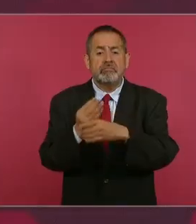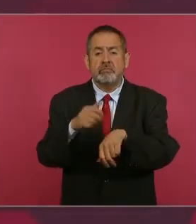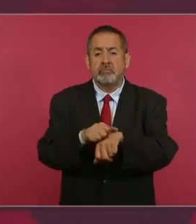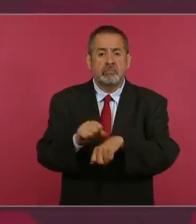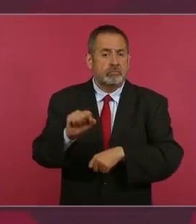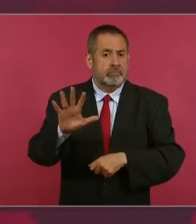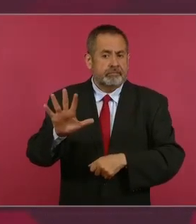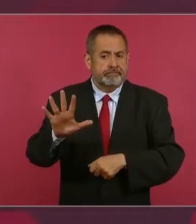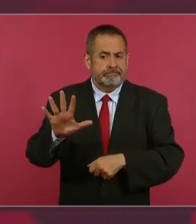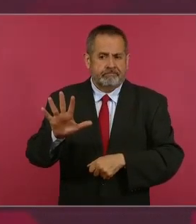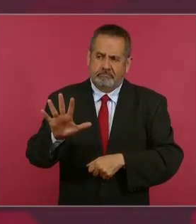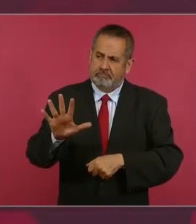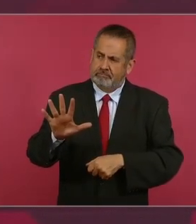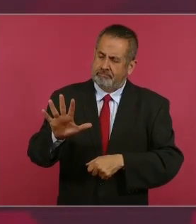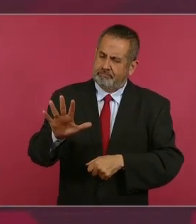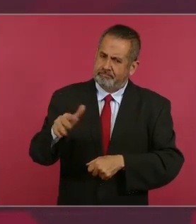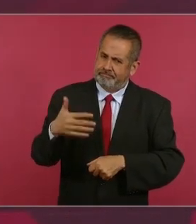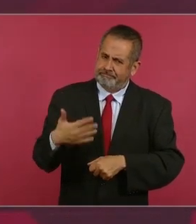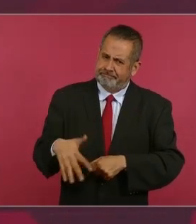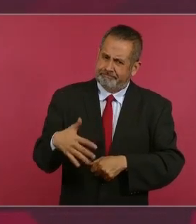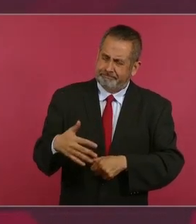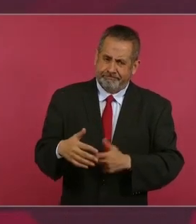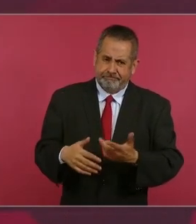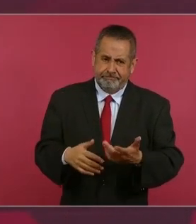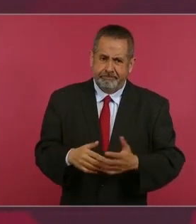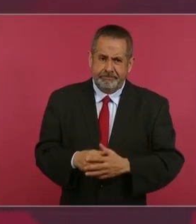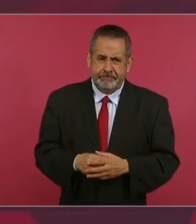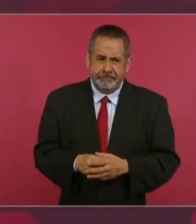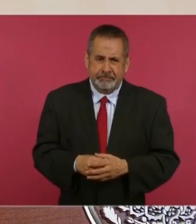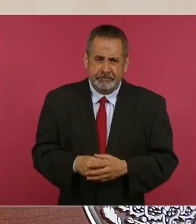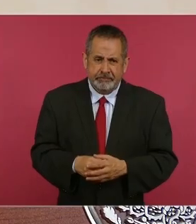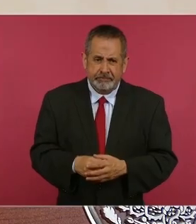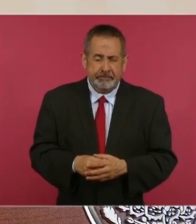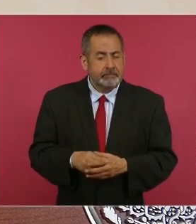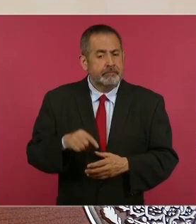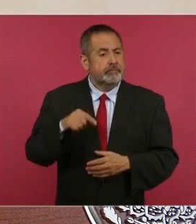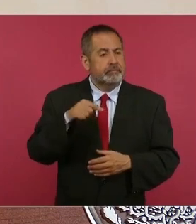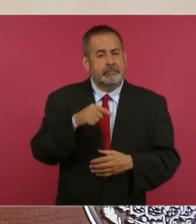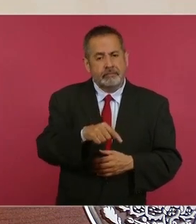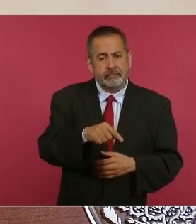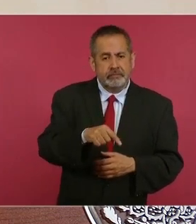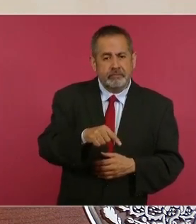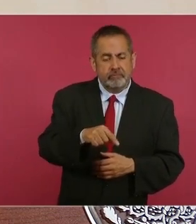que no entra en despoblado,